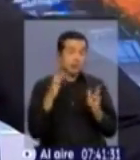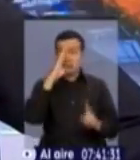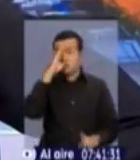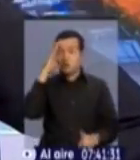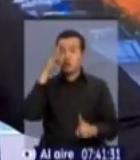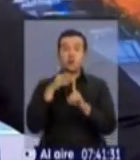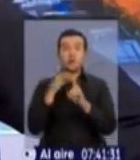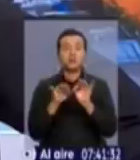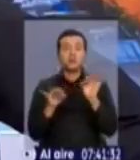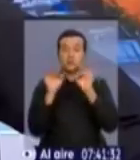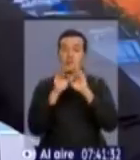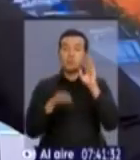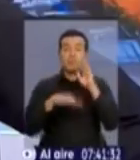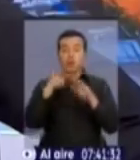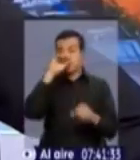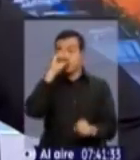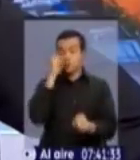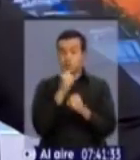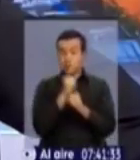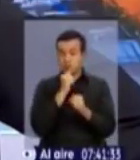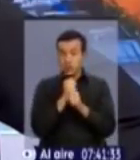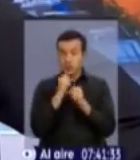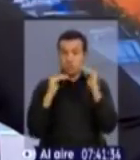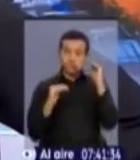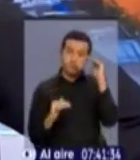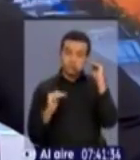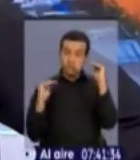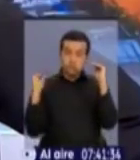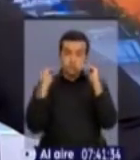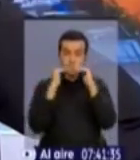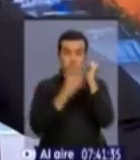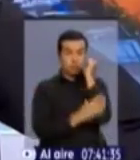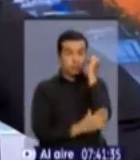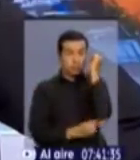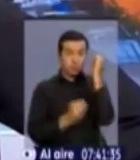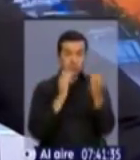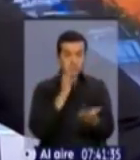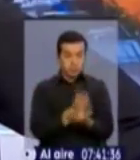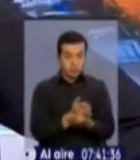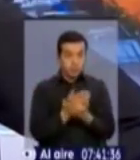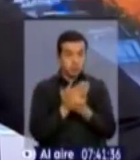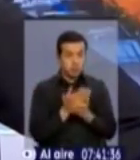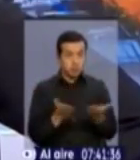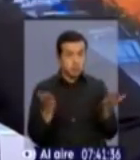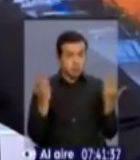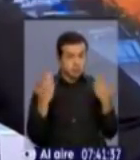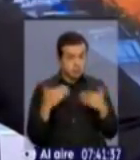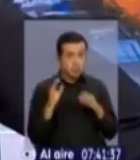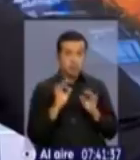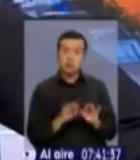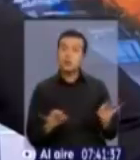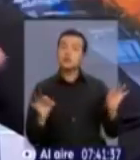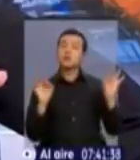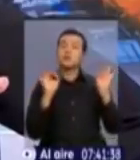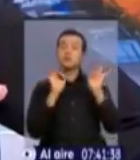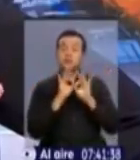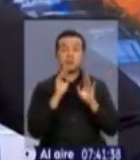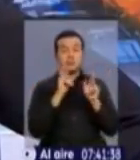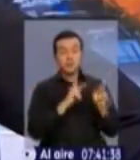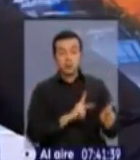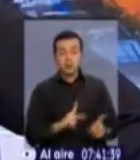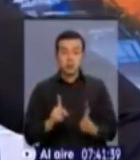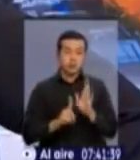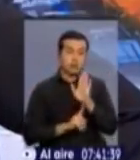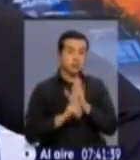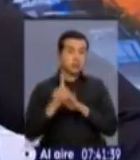generación de empleo disminución de identidad y erradicación de la pobreza de ahí qué consiste de ahí que es necesario ese plan de desarrollo que esté relacionado